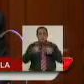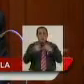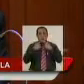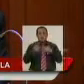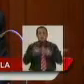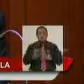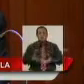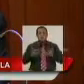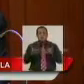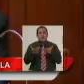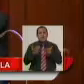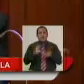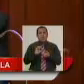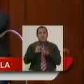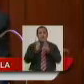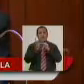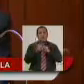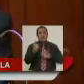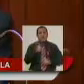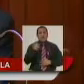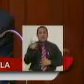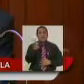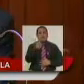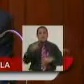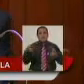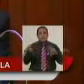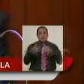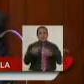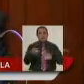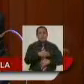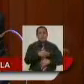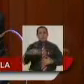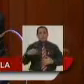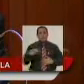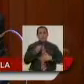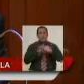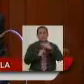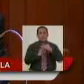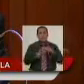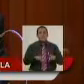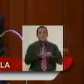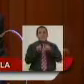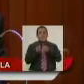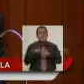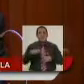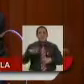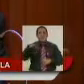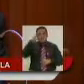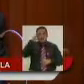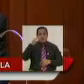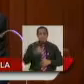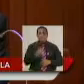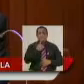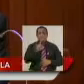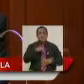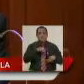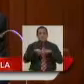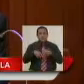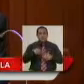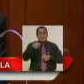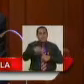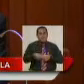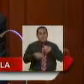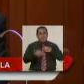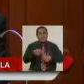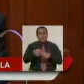estamos implementando una reforma estructural del sector interior y de la Policía Nacional del Perú. Estamos realizando inversiones